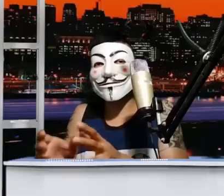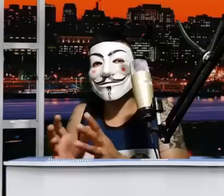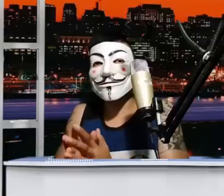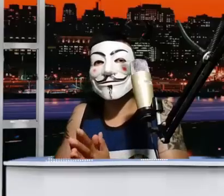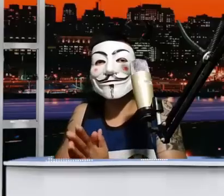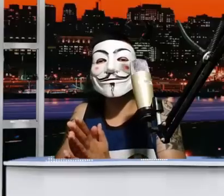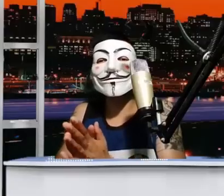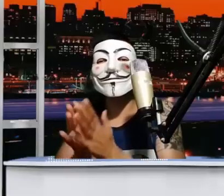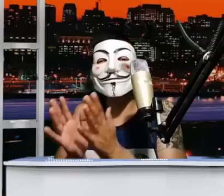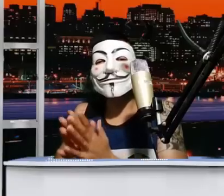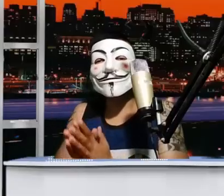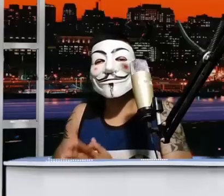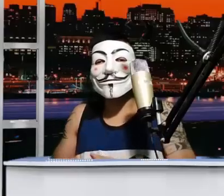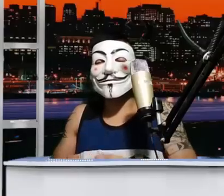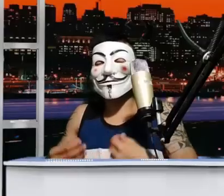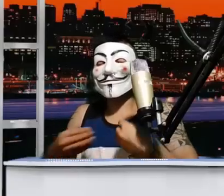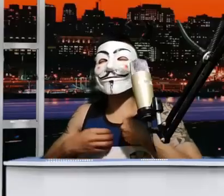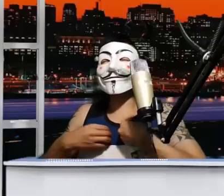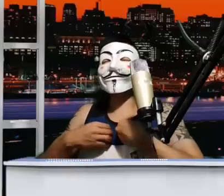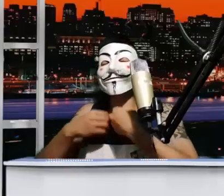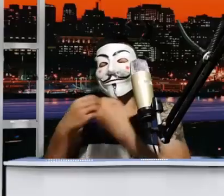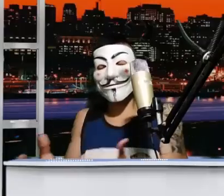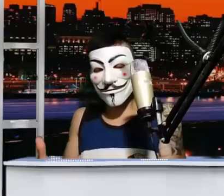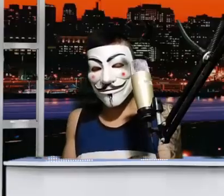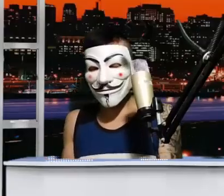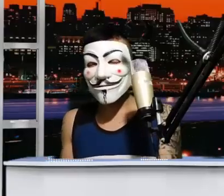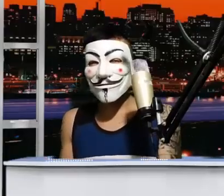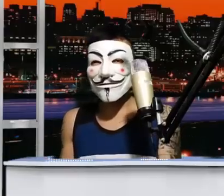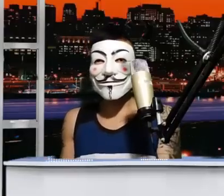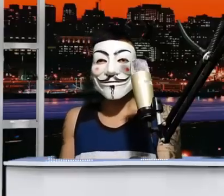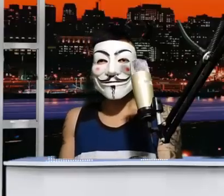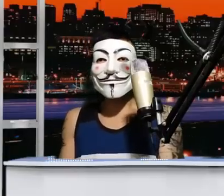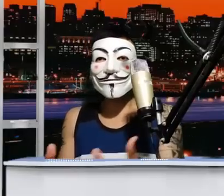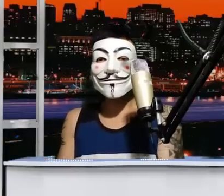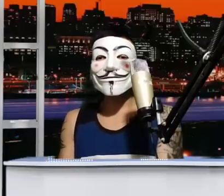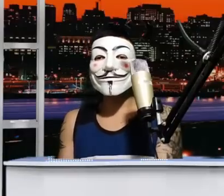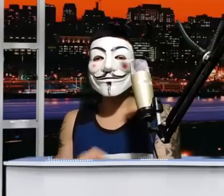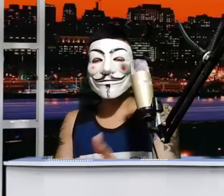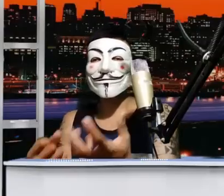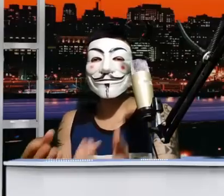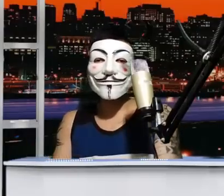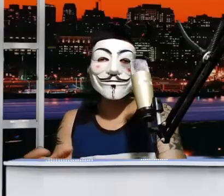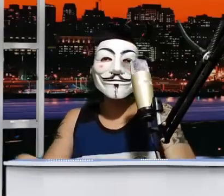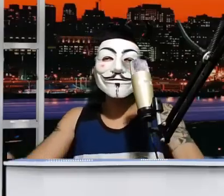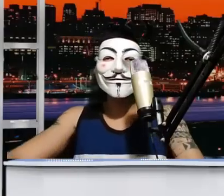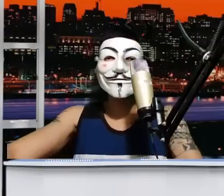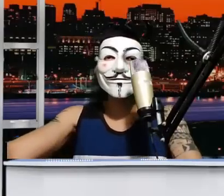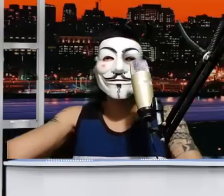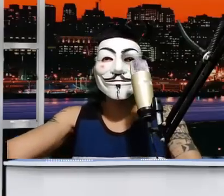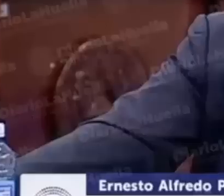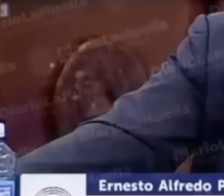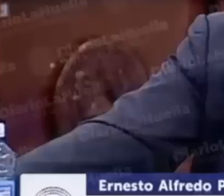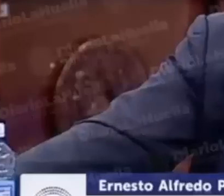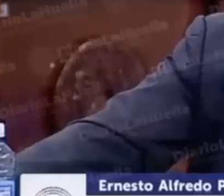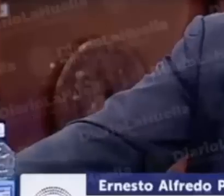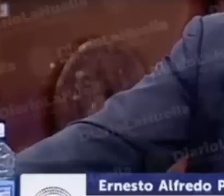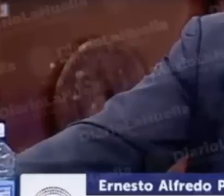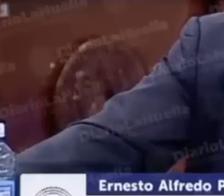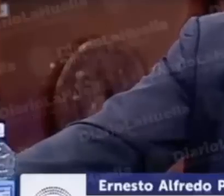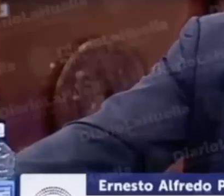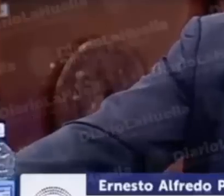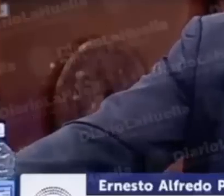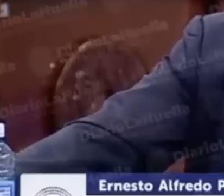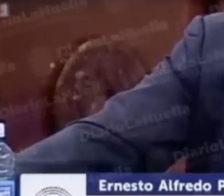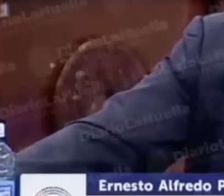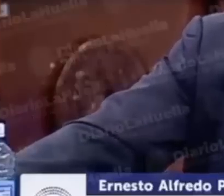sus cuentas bancarias. Sí, señores, hasta nosotros teníamos más dinero que ese sandillón. Defiendo